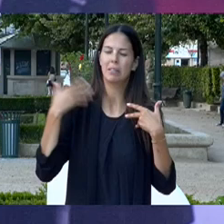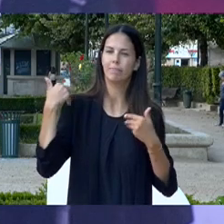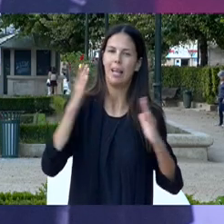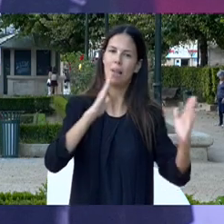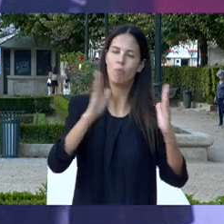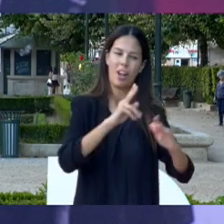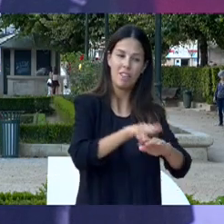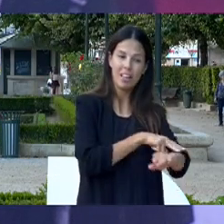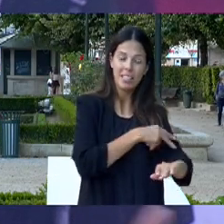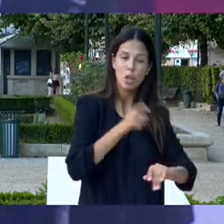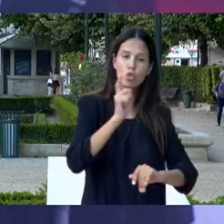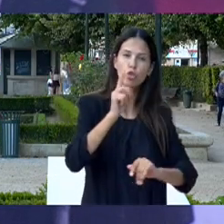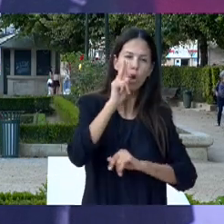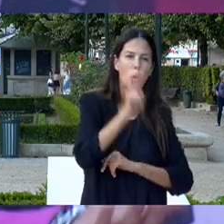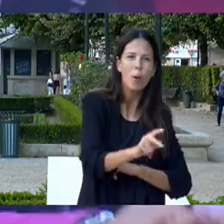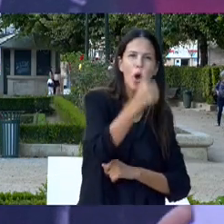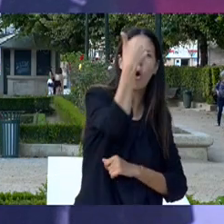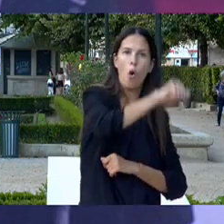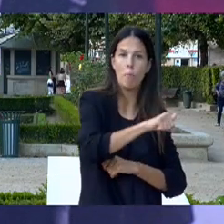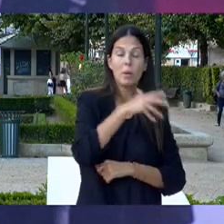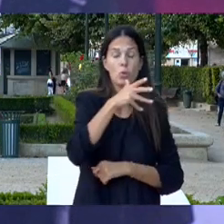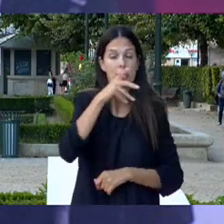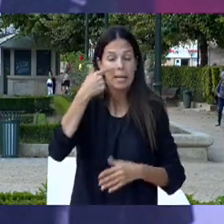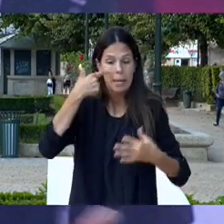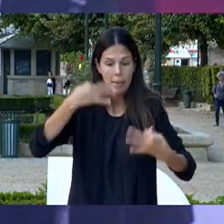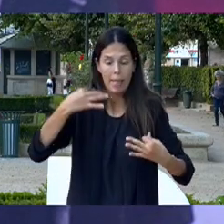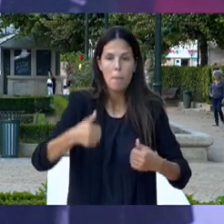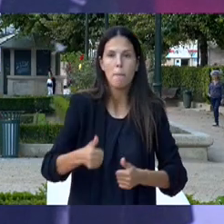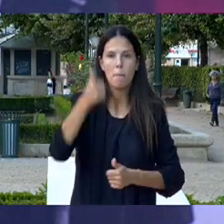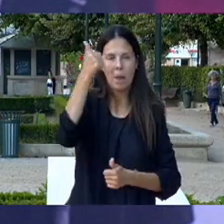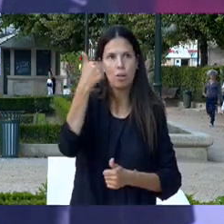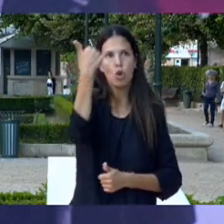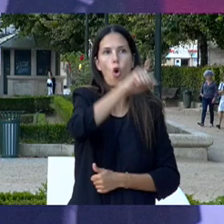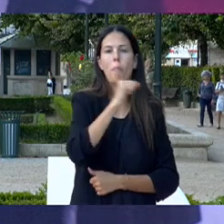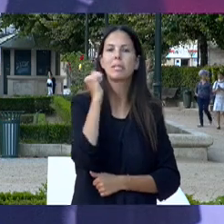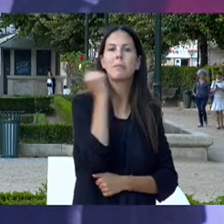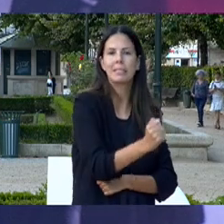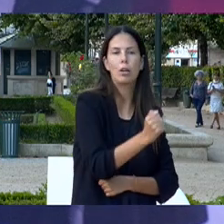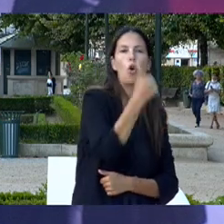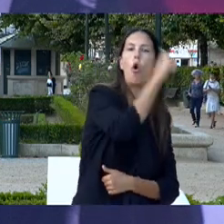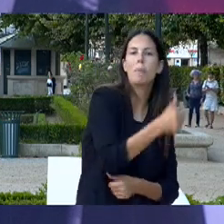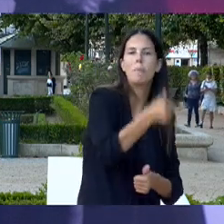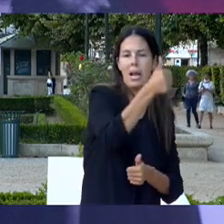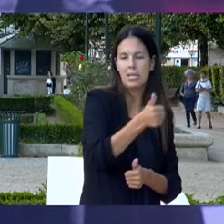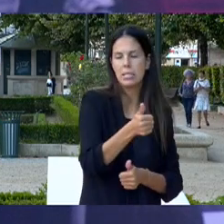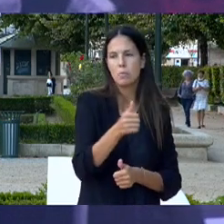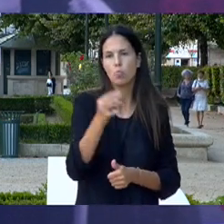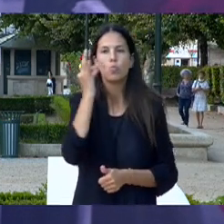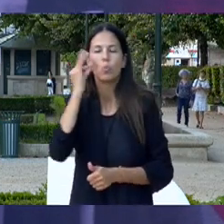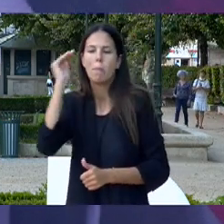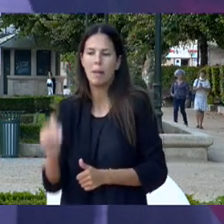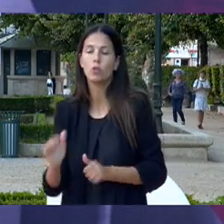pon o foco nomeadamente nos homes, porque é verdade que houve máis asesinados que asesinadas, non? Pero eu sempre